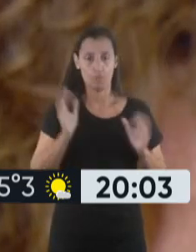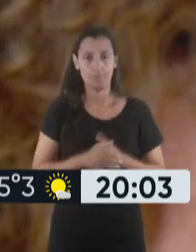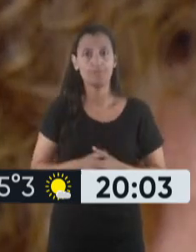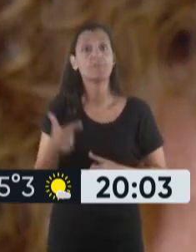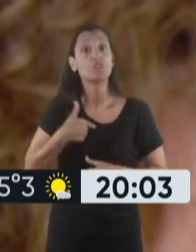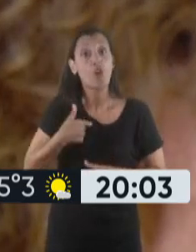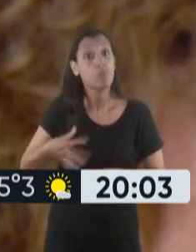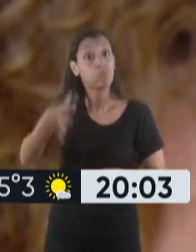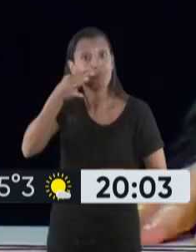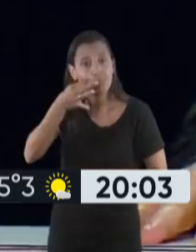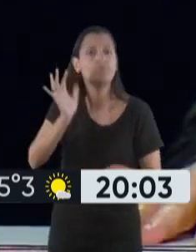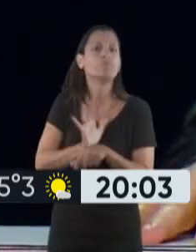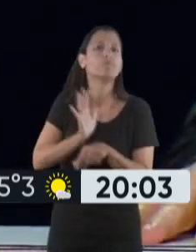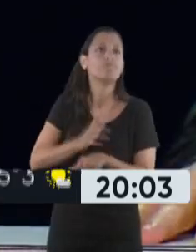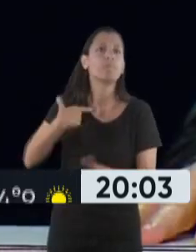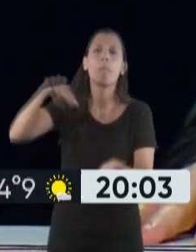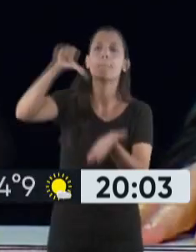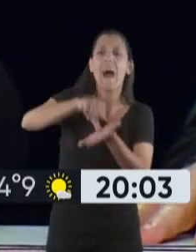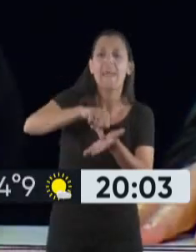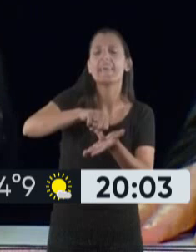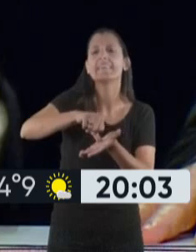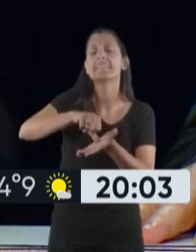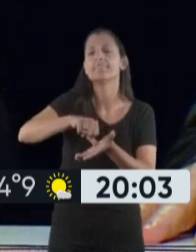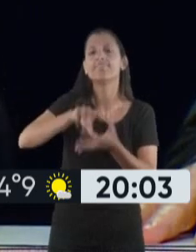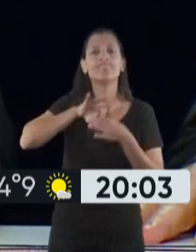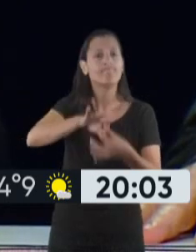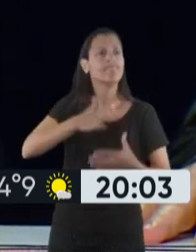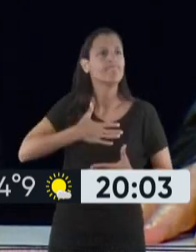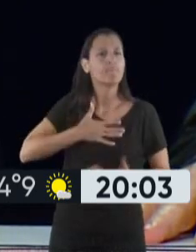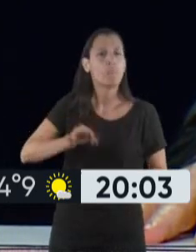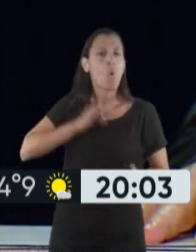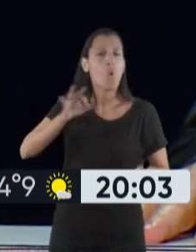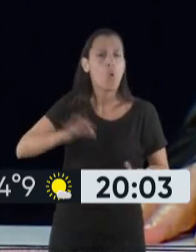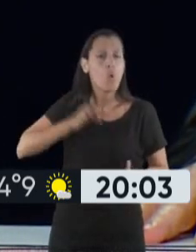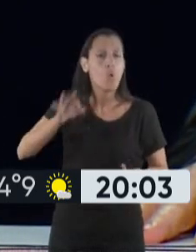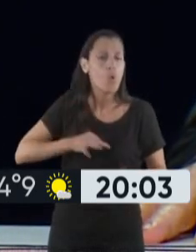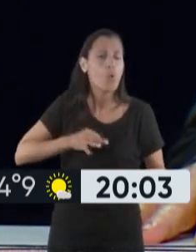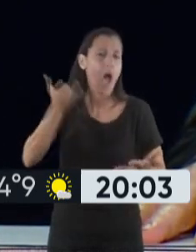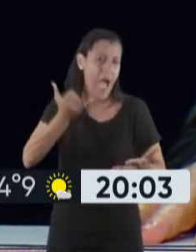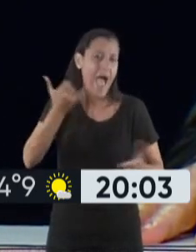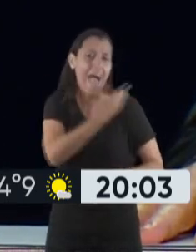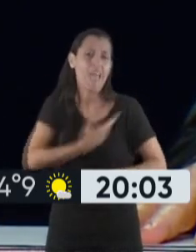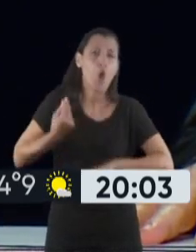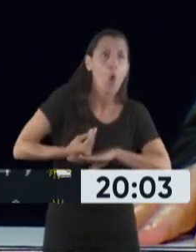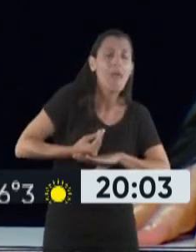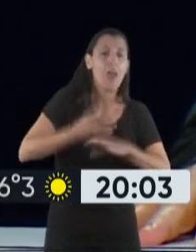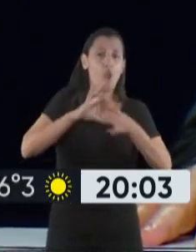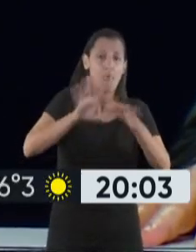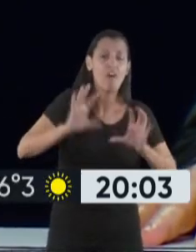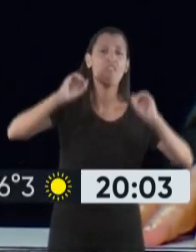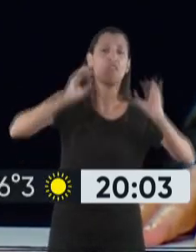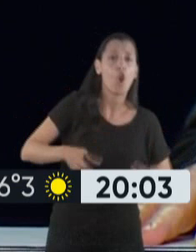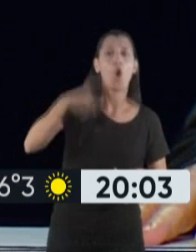Yo soy hijo de un país que durante muchos años tuvo gobiernos democráticos débiles,